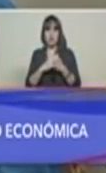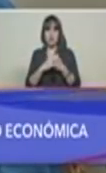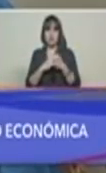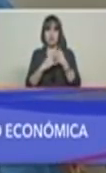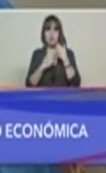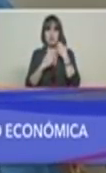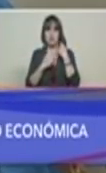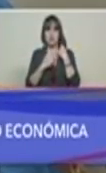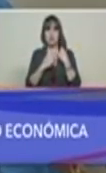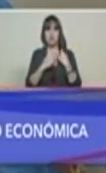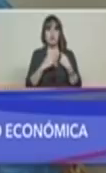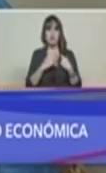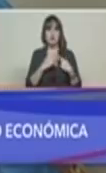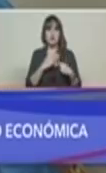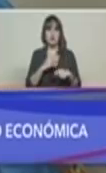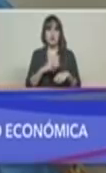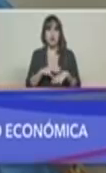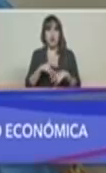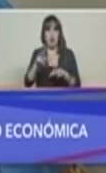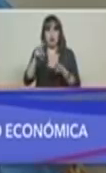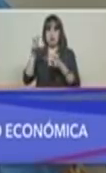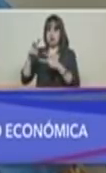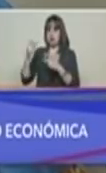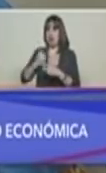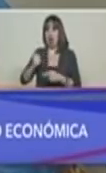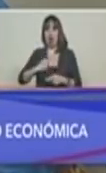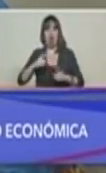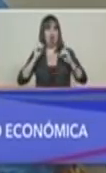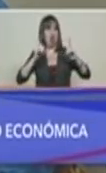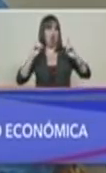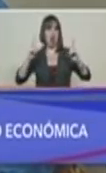a cobrar el precio que le dio la gana.